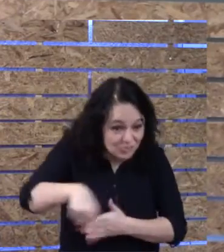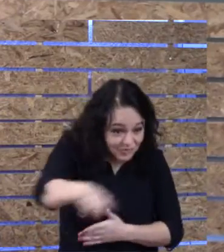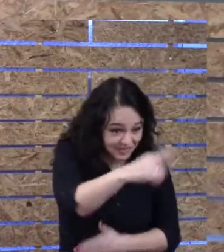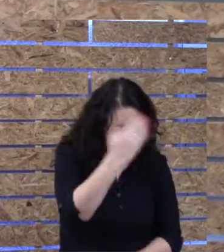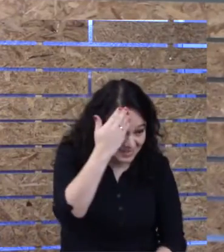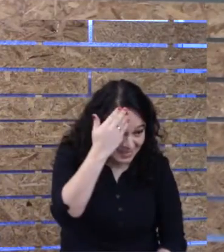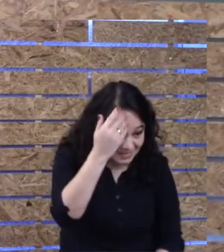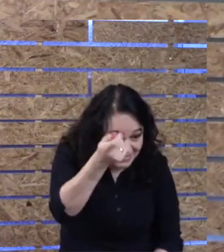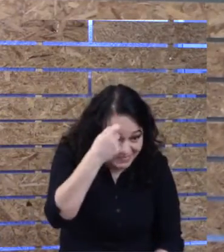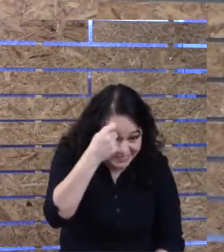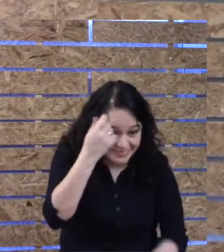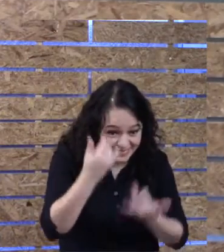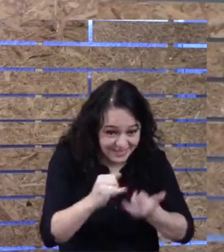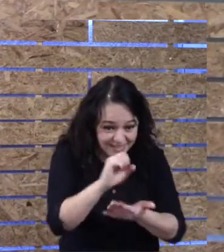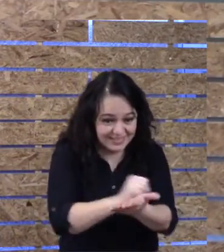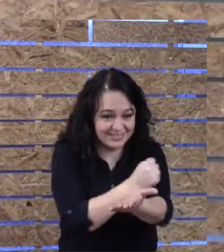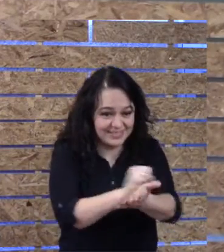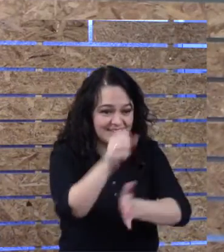23?